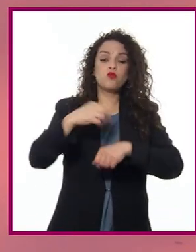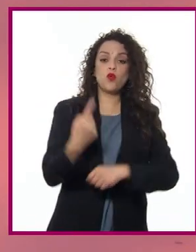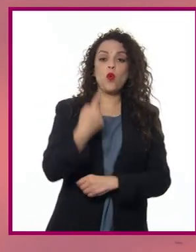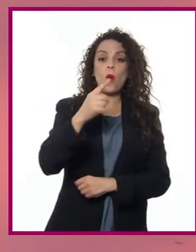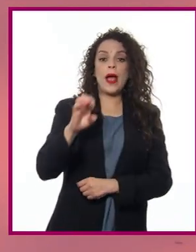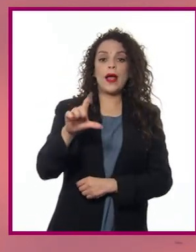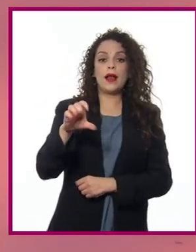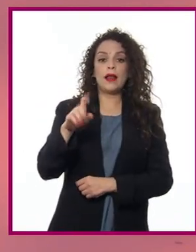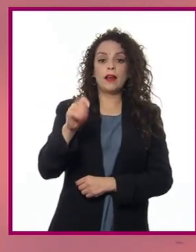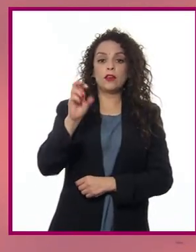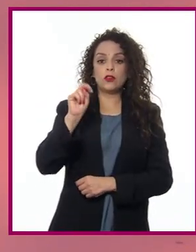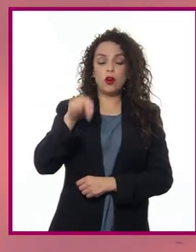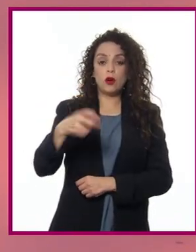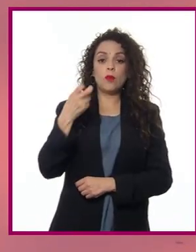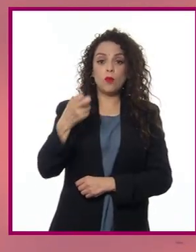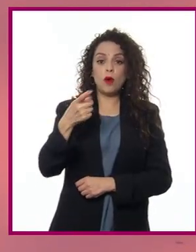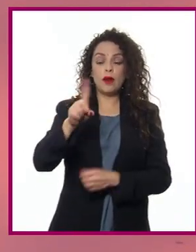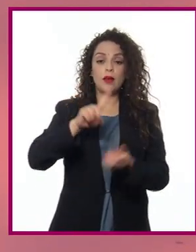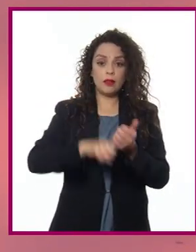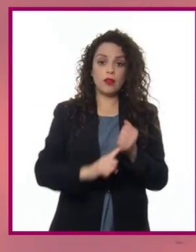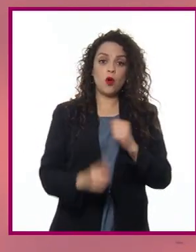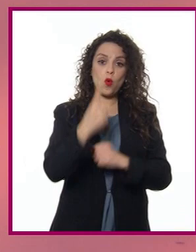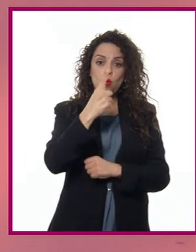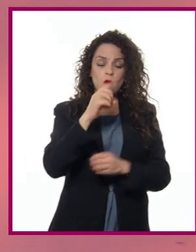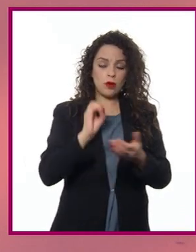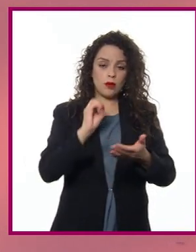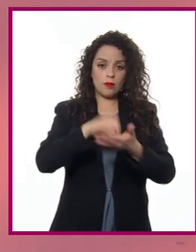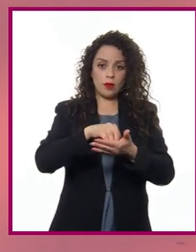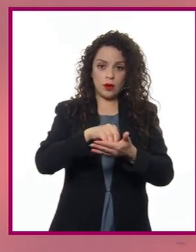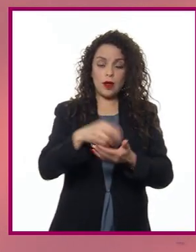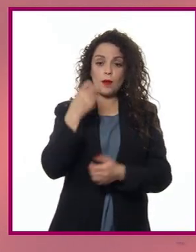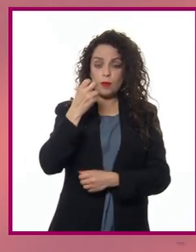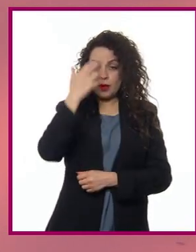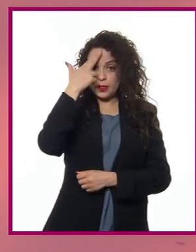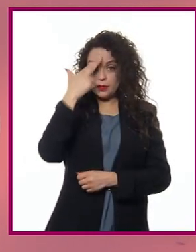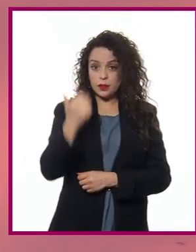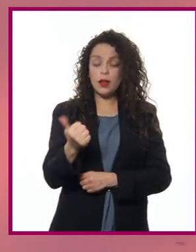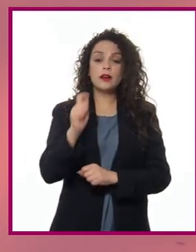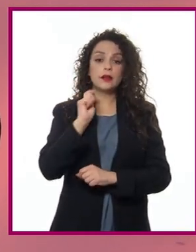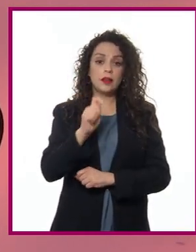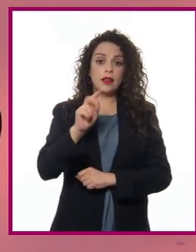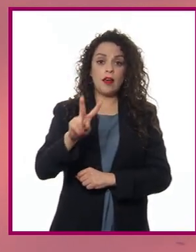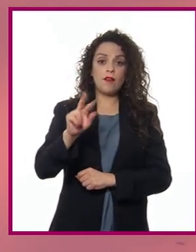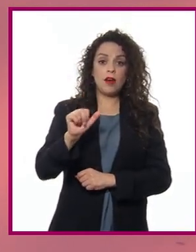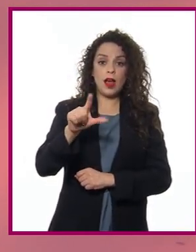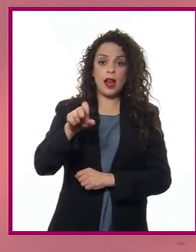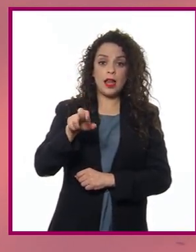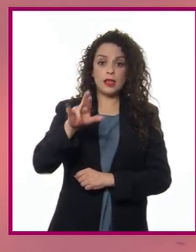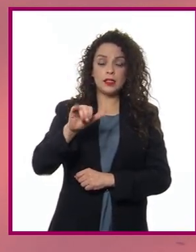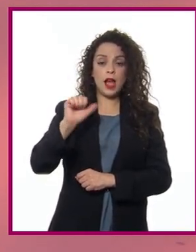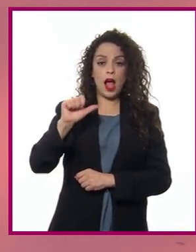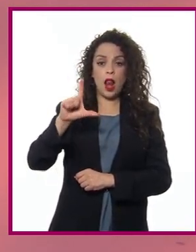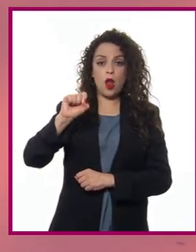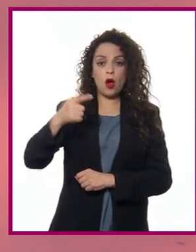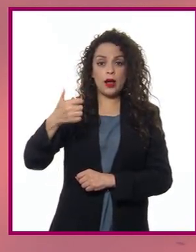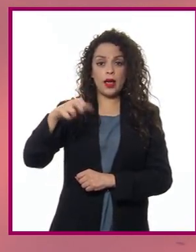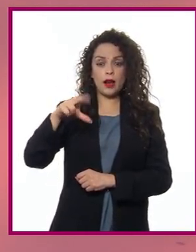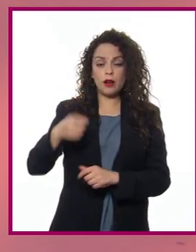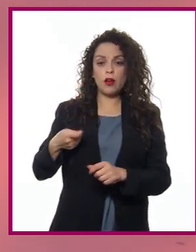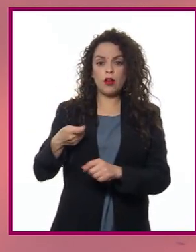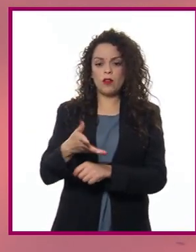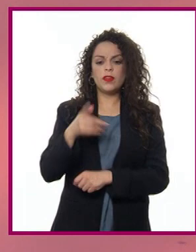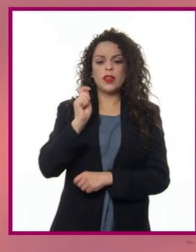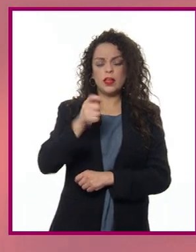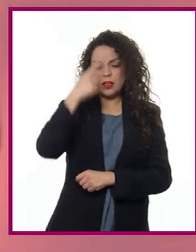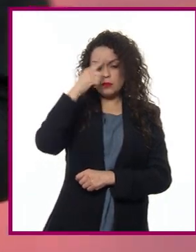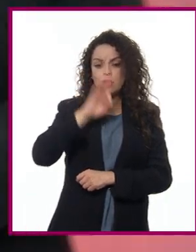lo tanto a adquirir una carga 1. Es por eso que podemos considerar que la valencia de los halógenos, definida como la capacidad